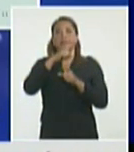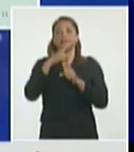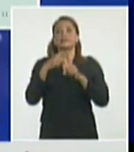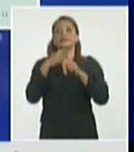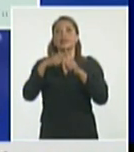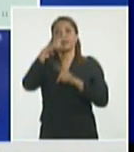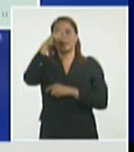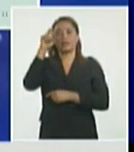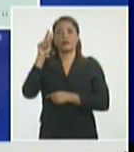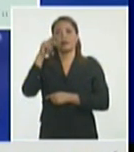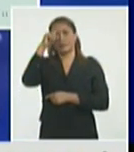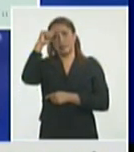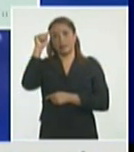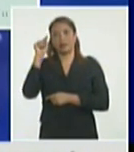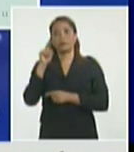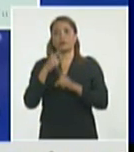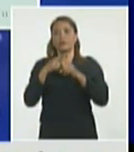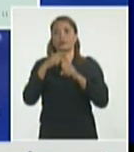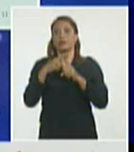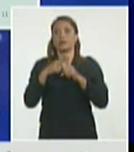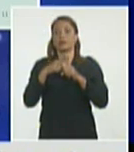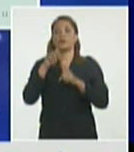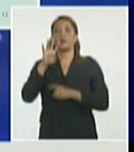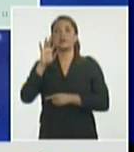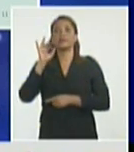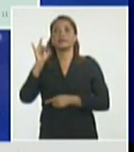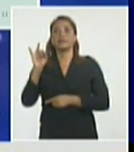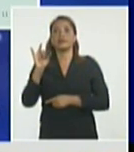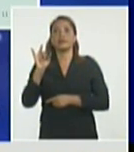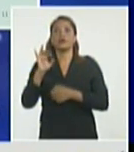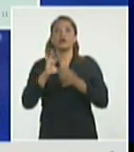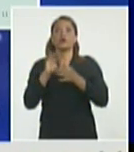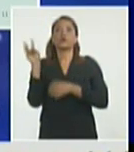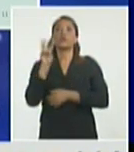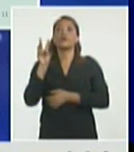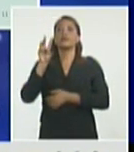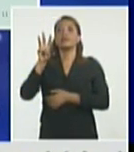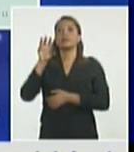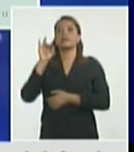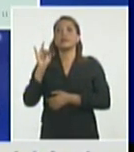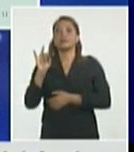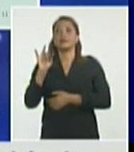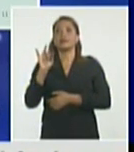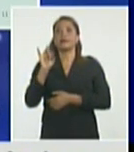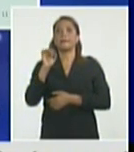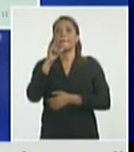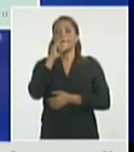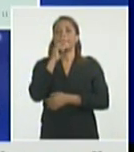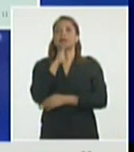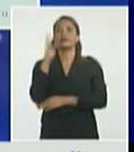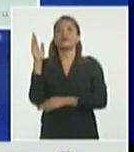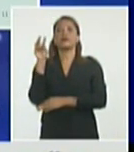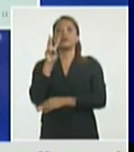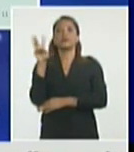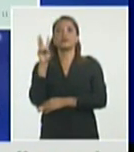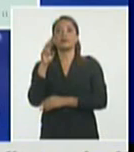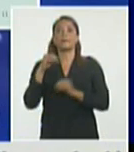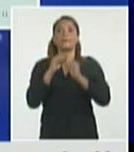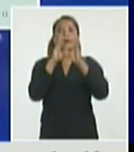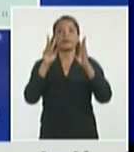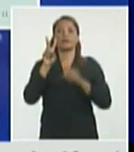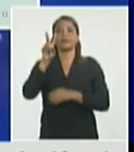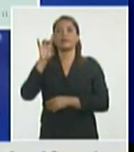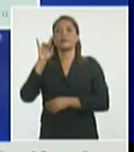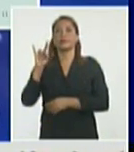con 47, en Guines con 37, Batabanó 33 y Madrigua 29.